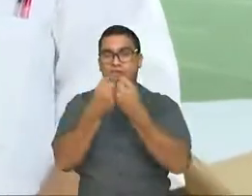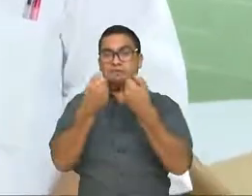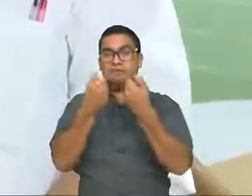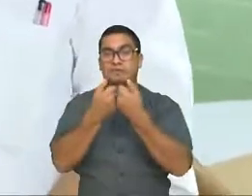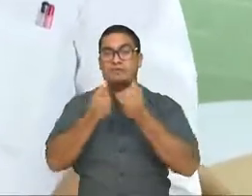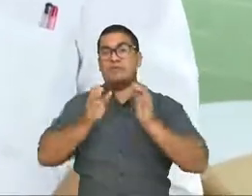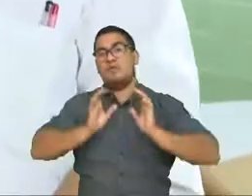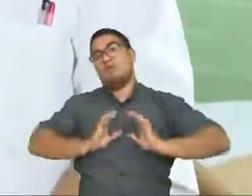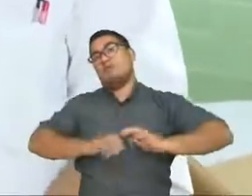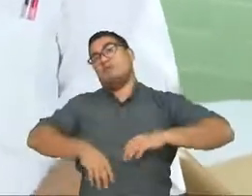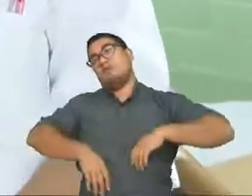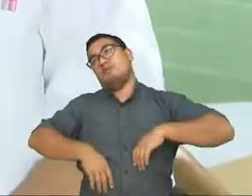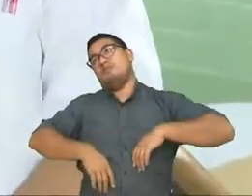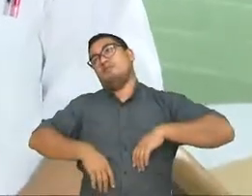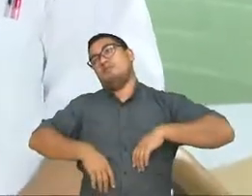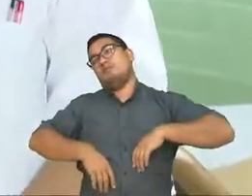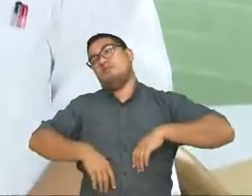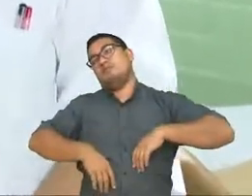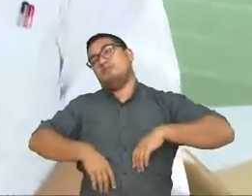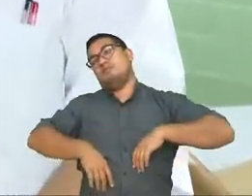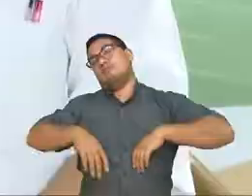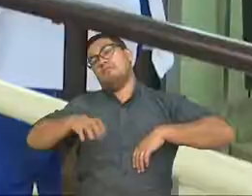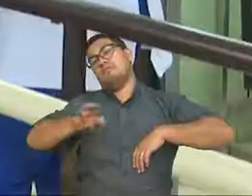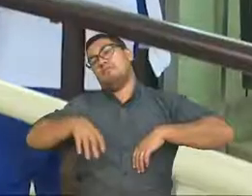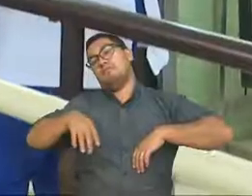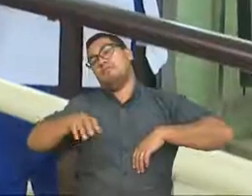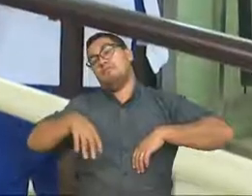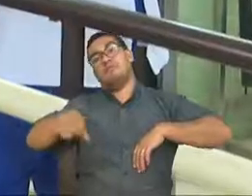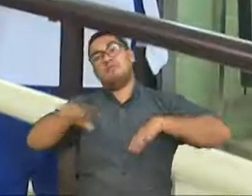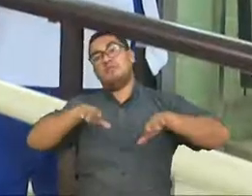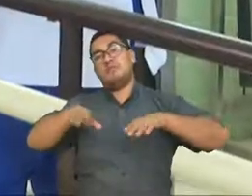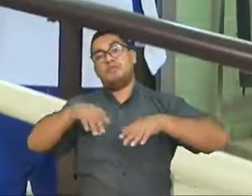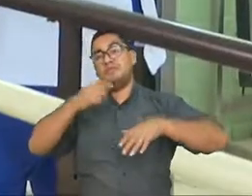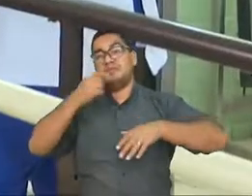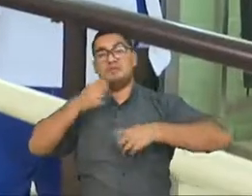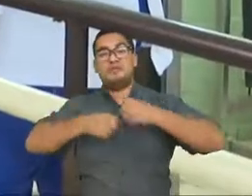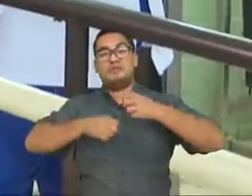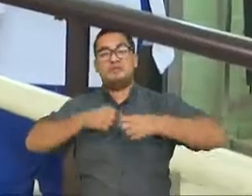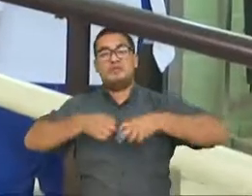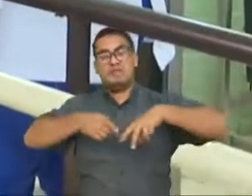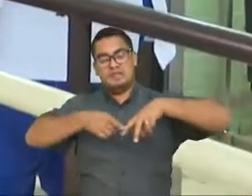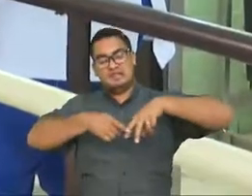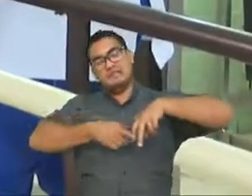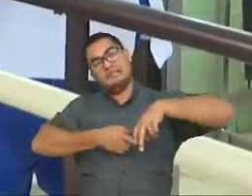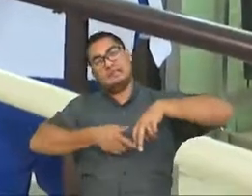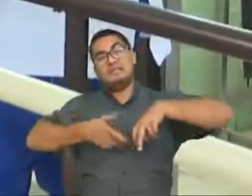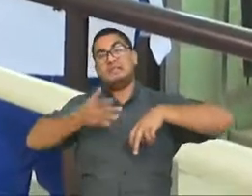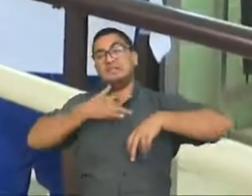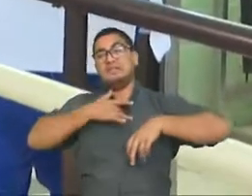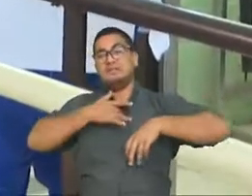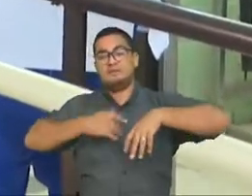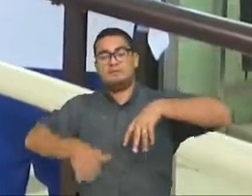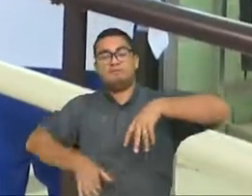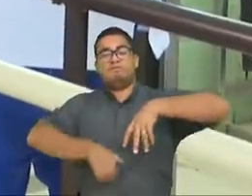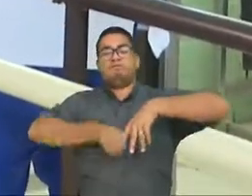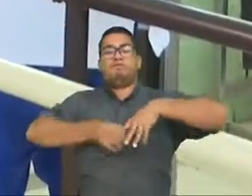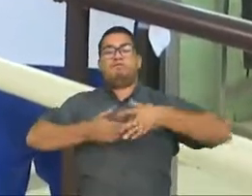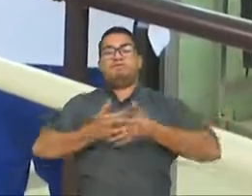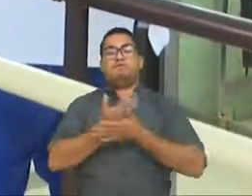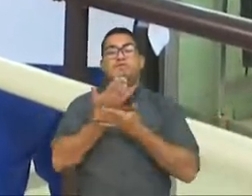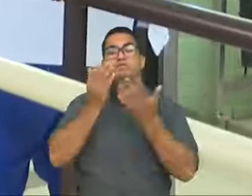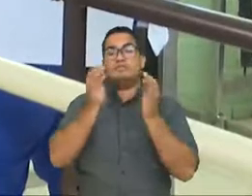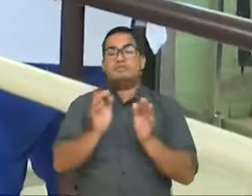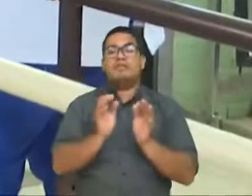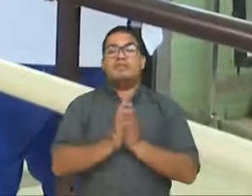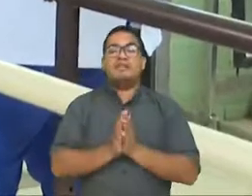de su cuerpo, como por ejemplo la movilidad de la mano o un problema de la pierna. Entonces ahí necesitamos un ortesista. ¿Y la